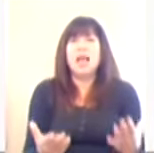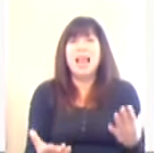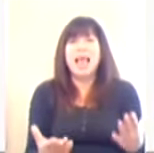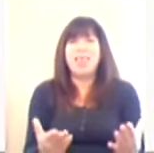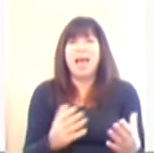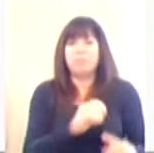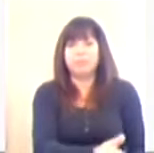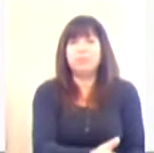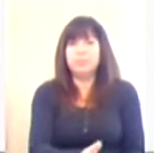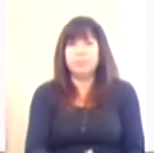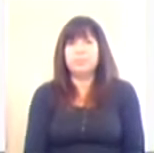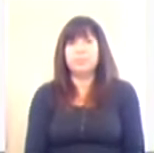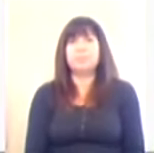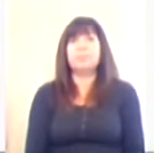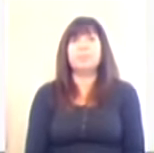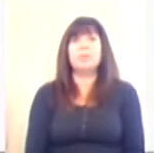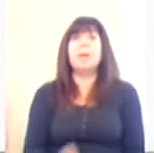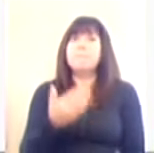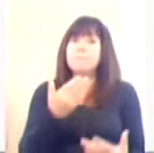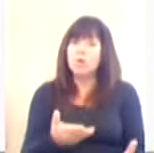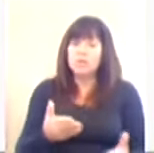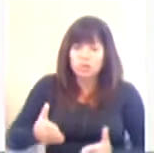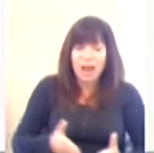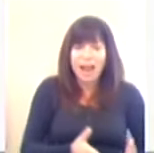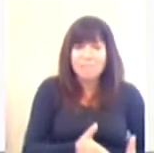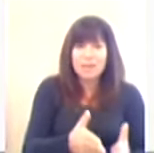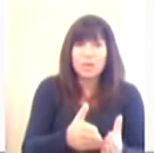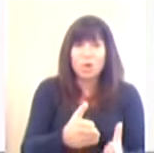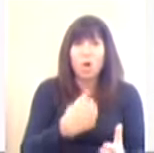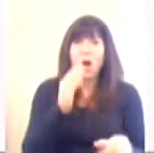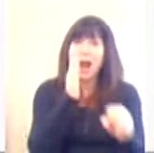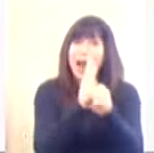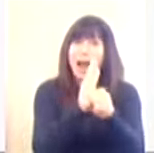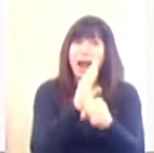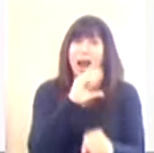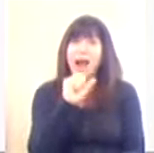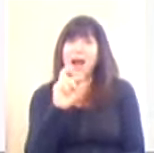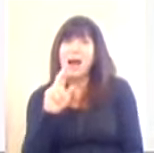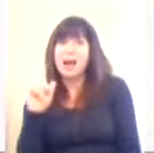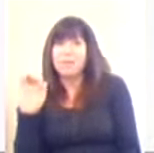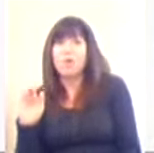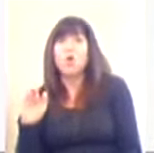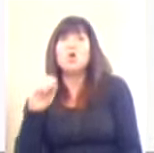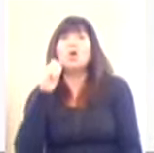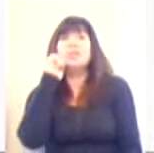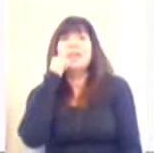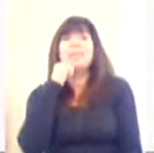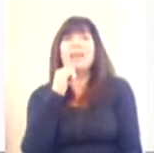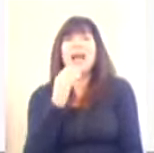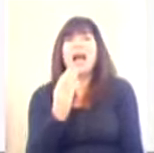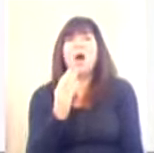tanto, el camino hacia esta carbono neutralidad impacta este ODS-7 que describía